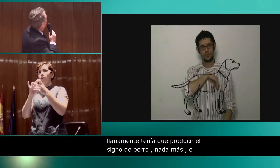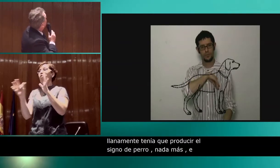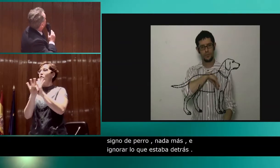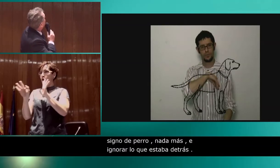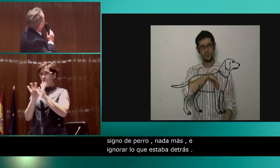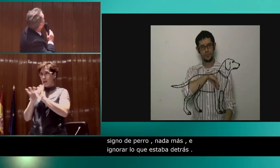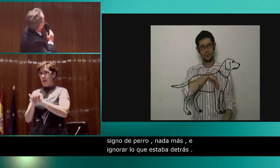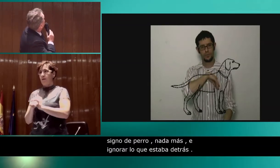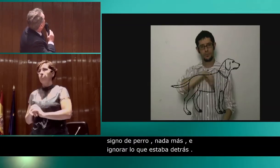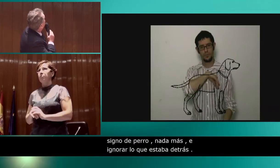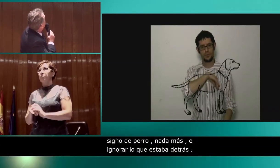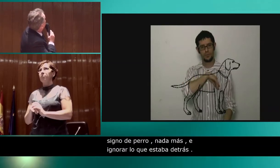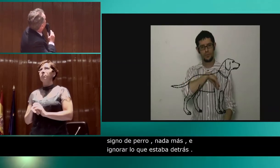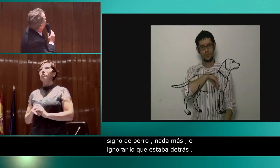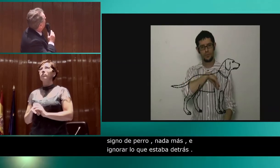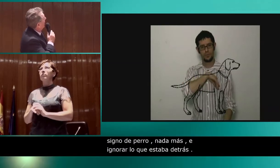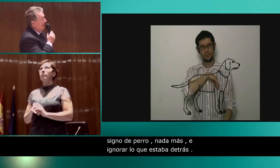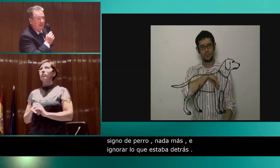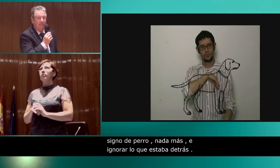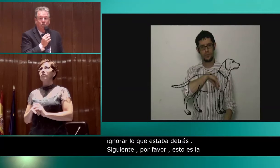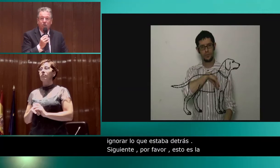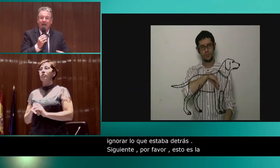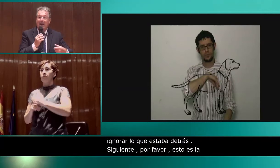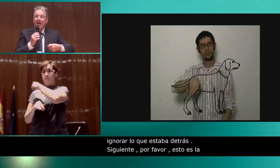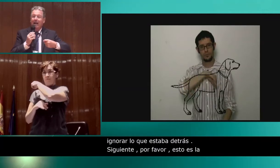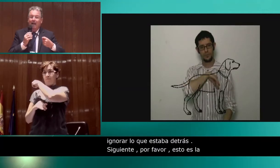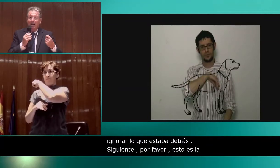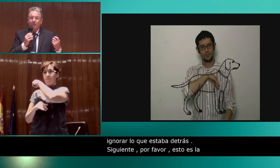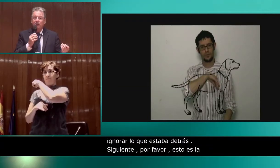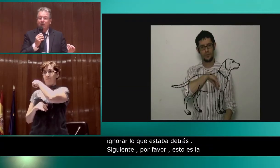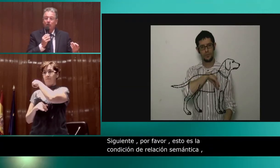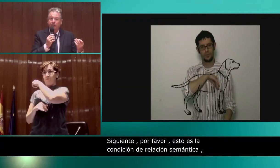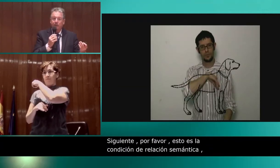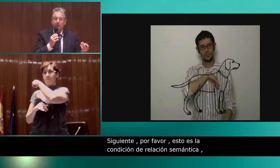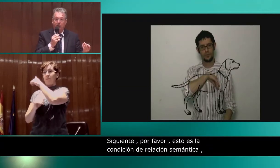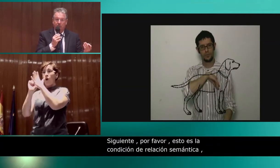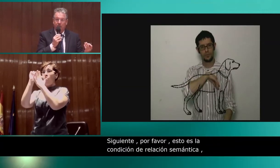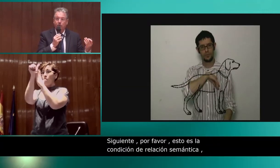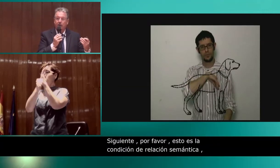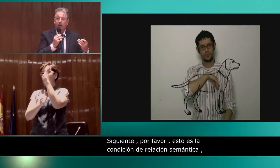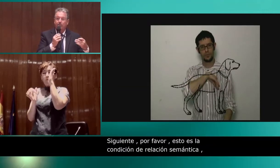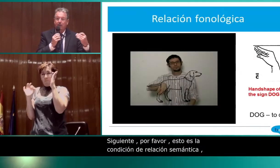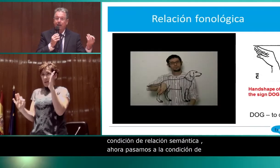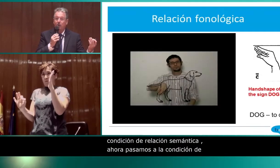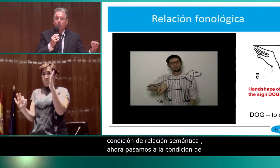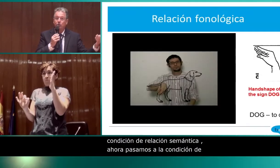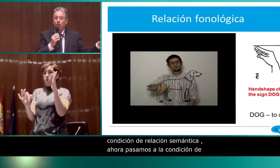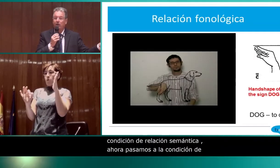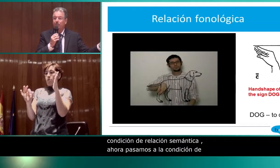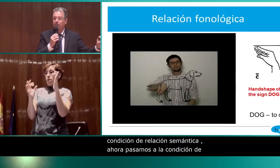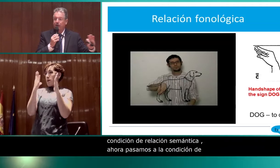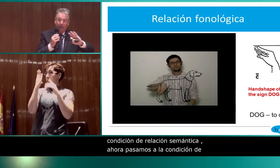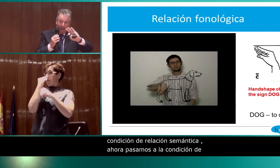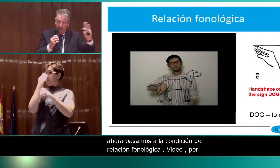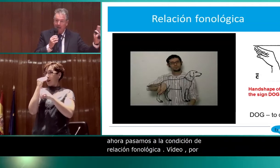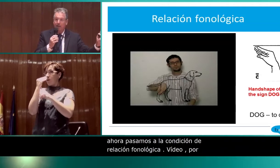relación fonológica. Vídeo, por favor. Ahí tenemos que la misma configuración que se utiliza para perro se utiliza